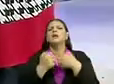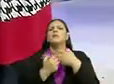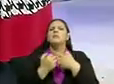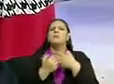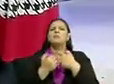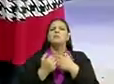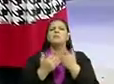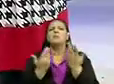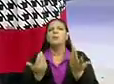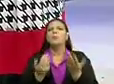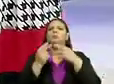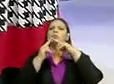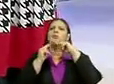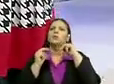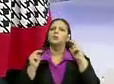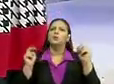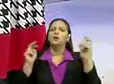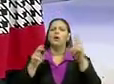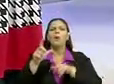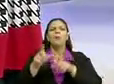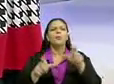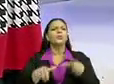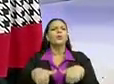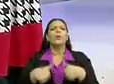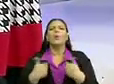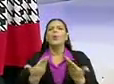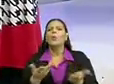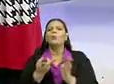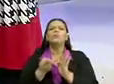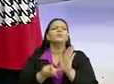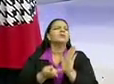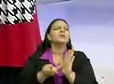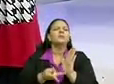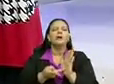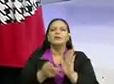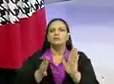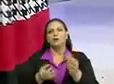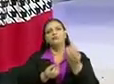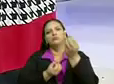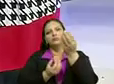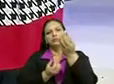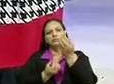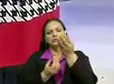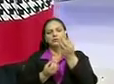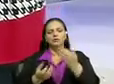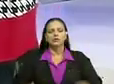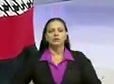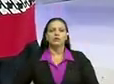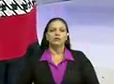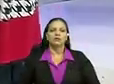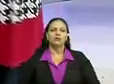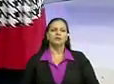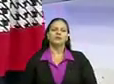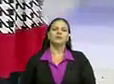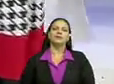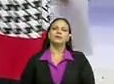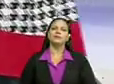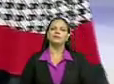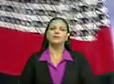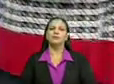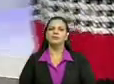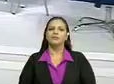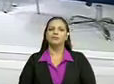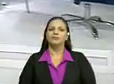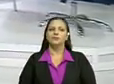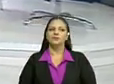natural? Con nuestra gente. ¿Qué pasa? Los titulares. Adelante. Que usted esté pila. Perfecto. Así que vamos, vamos. Esto